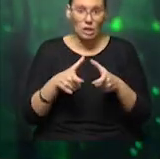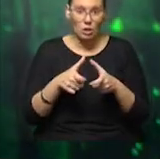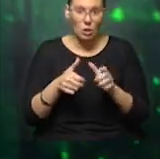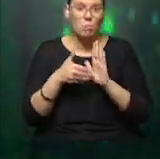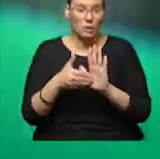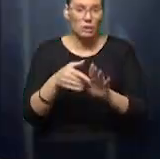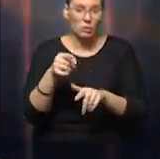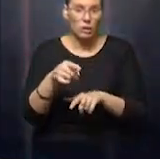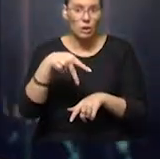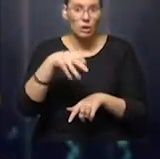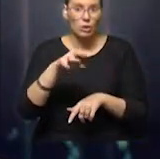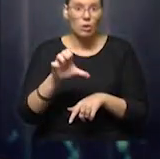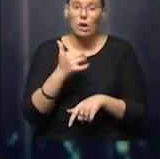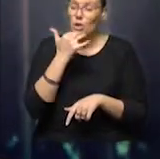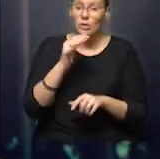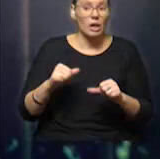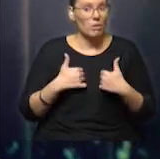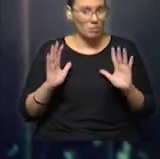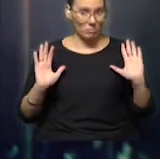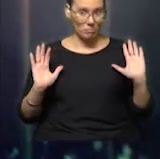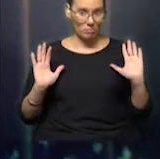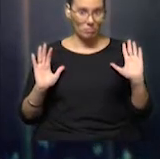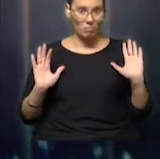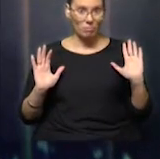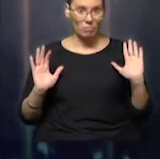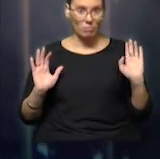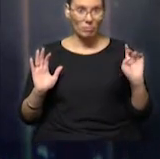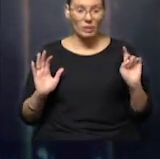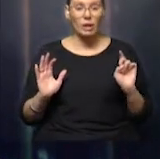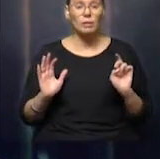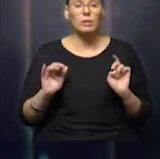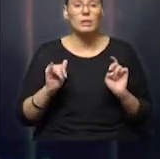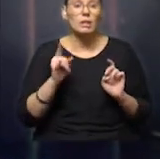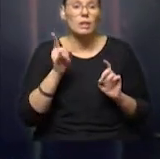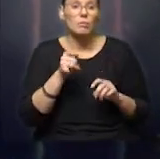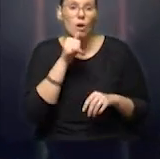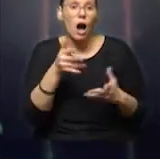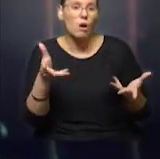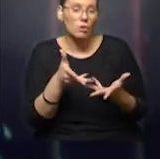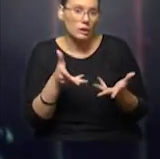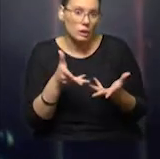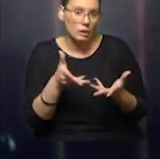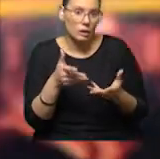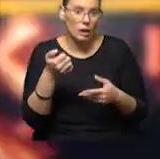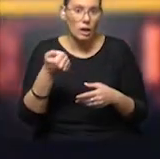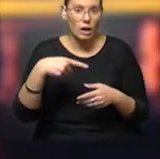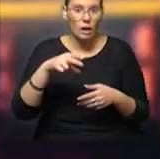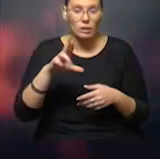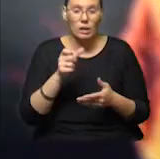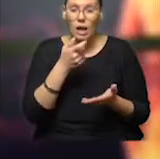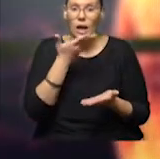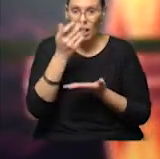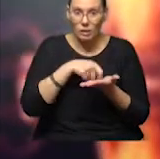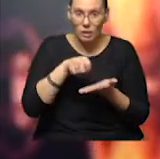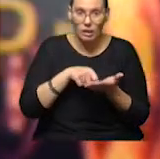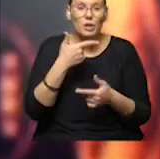presentar ahí, Noé no tiene ni idea de lo que va a escuchar. Claro, si tengo que escribir ahora... Andrés es un cantautor para mí